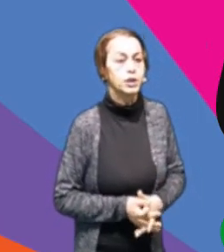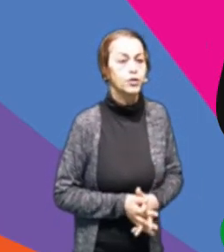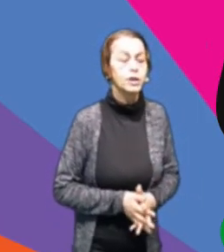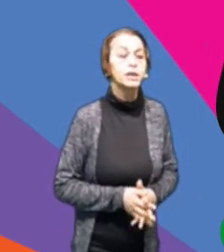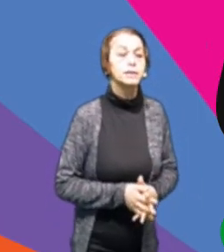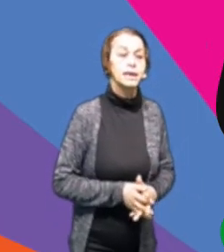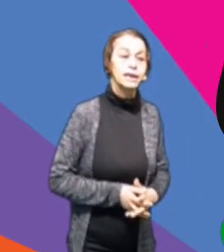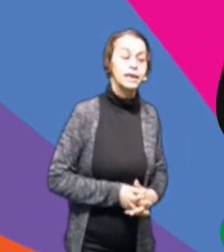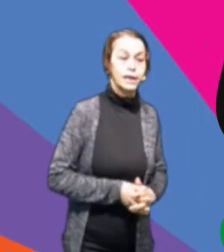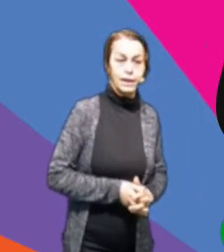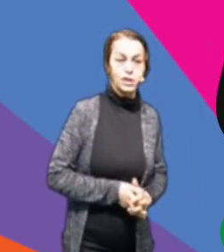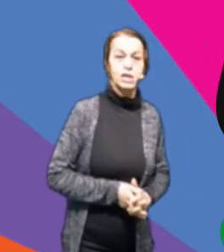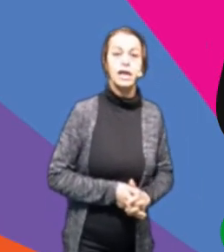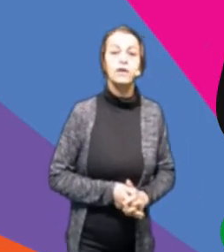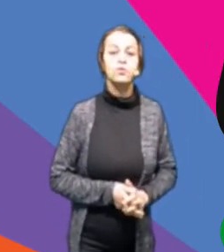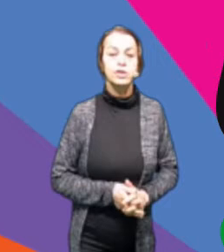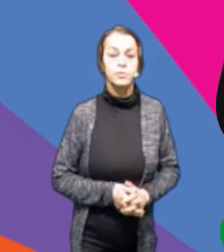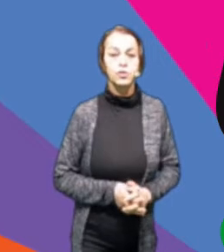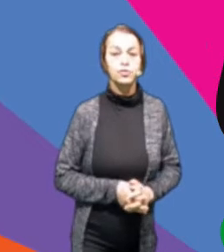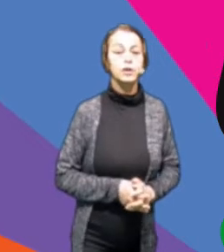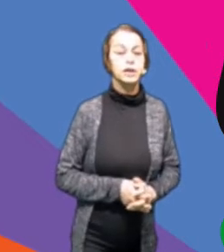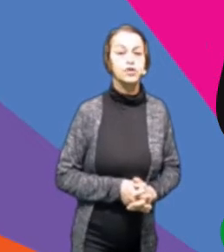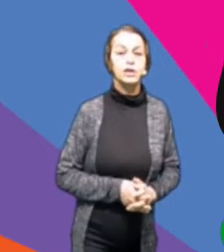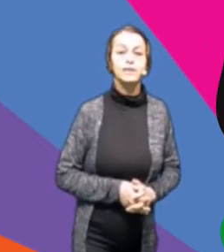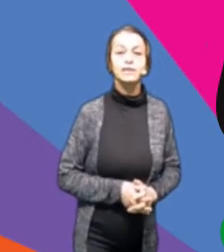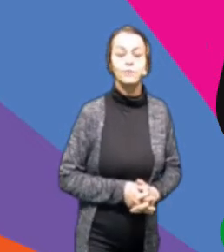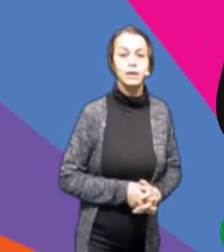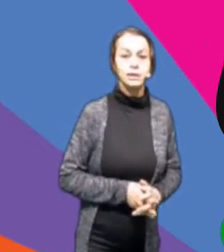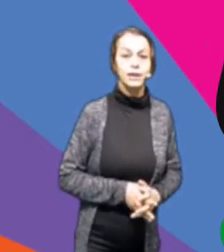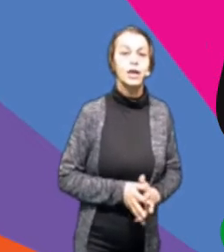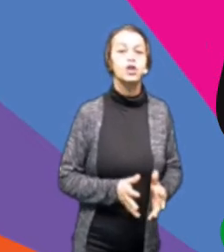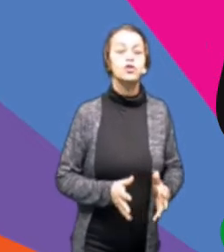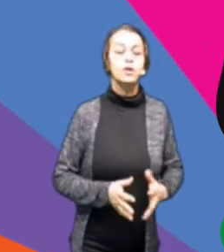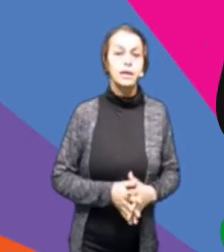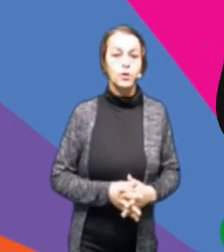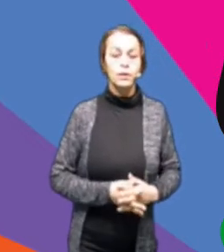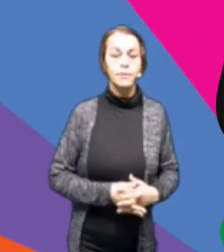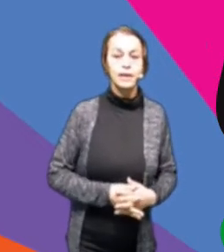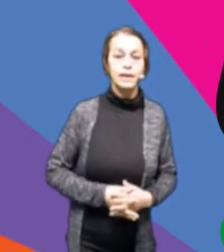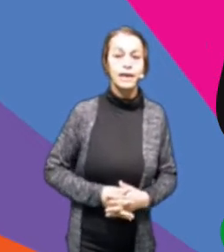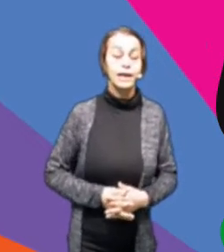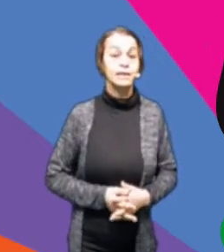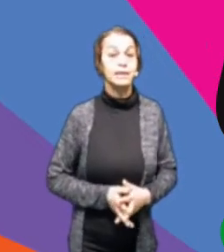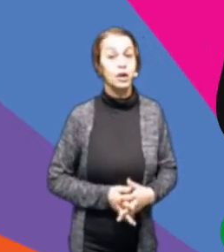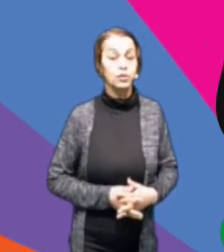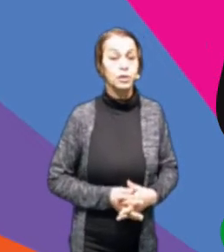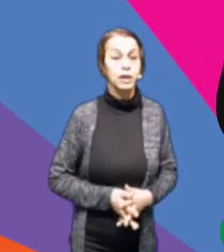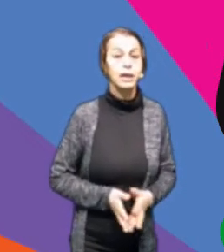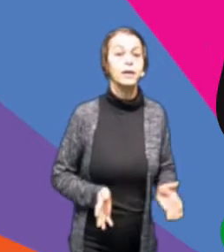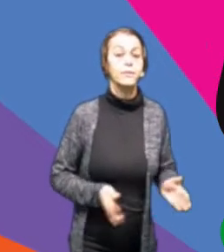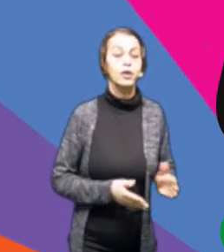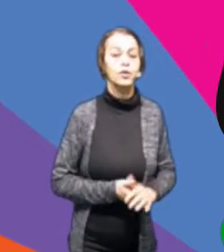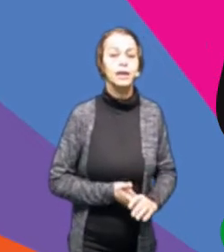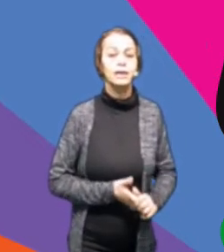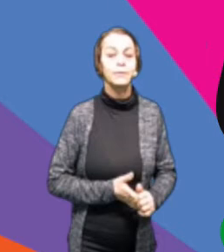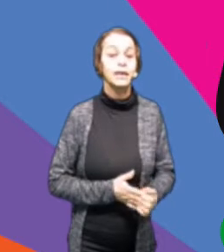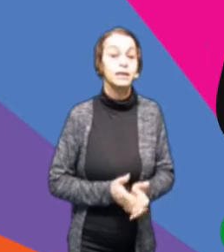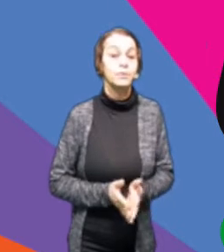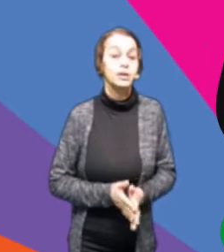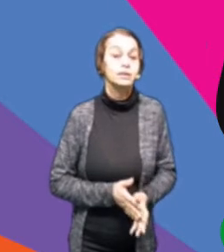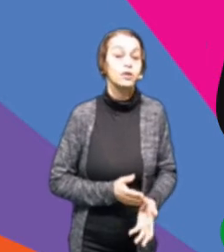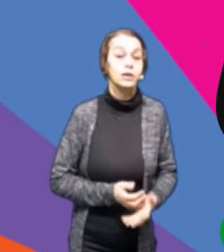decidieron salir a la calle a luchar por sus derechos y a visibilizar toda la problemática que se escondía debajo del